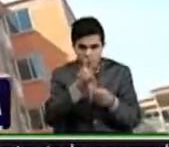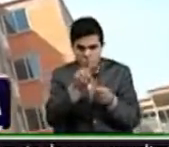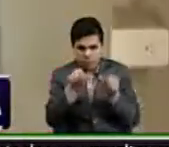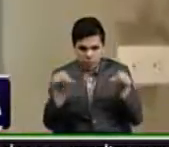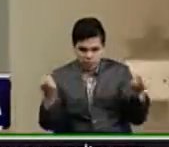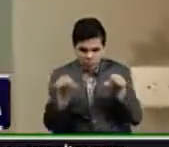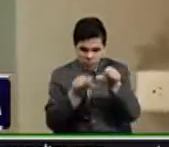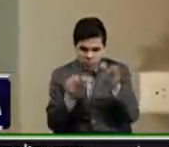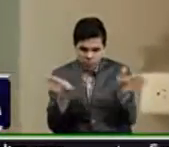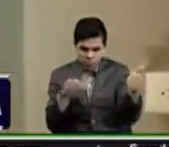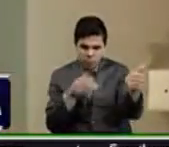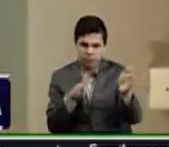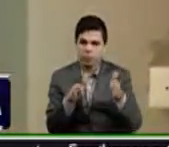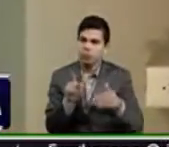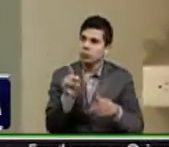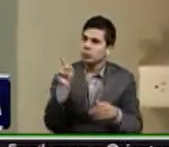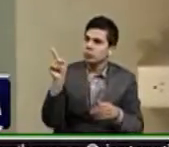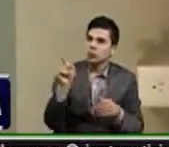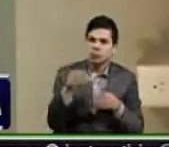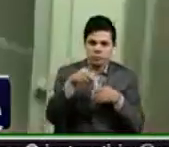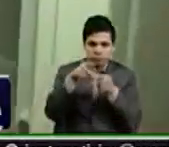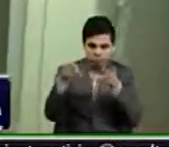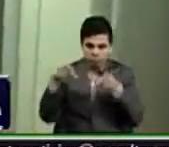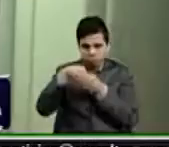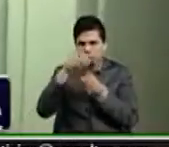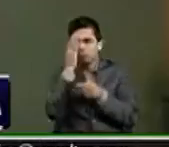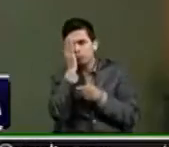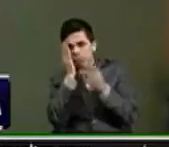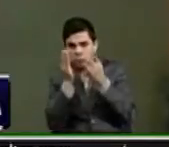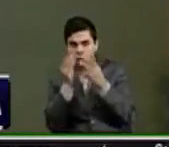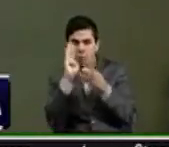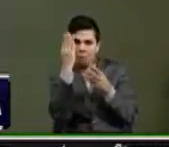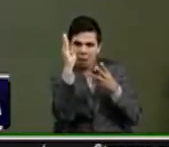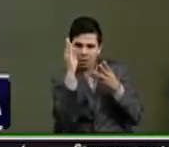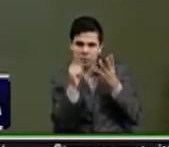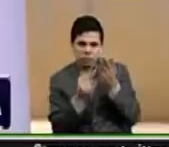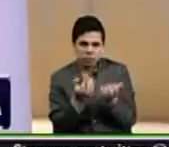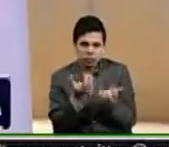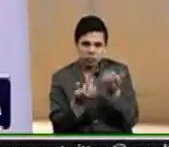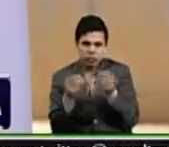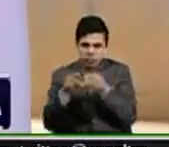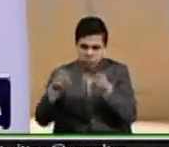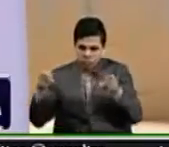aproximadamente. Los apartamentos son de 2 alcobas, con baño, cocina y salón comedor.